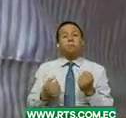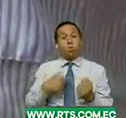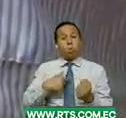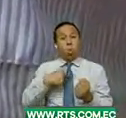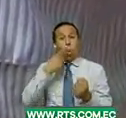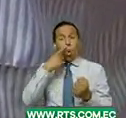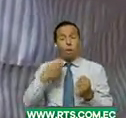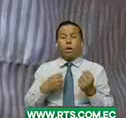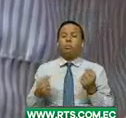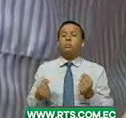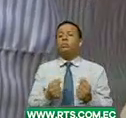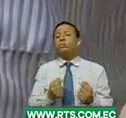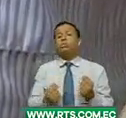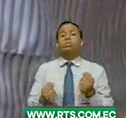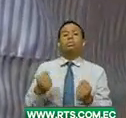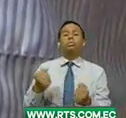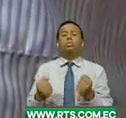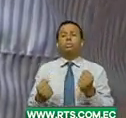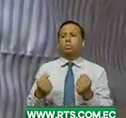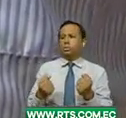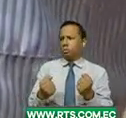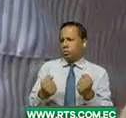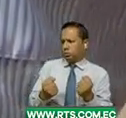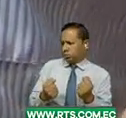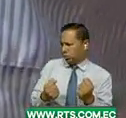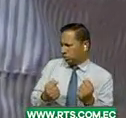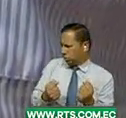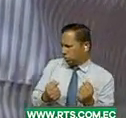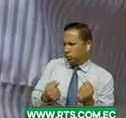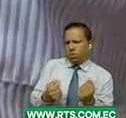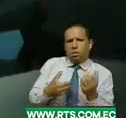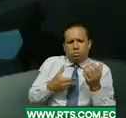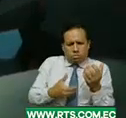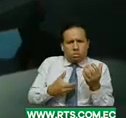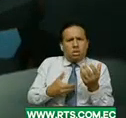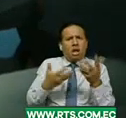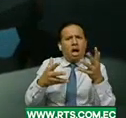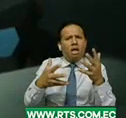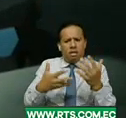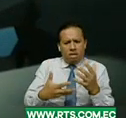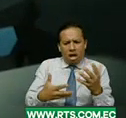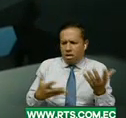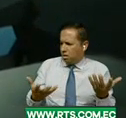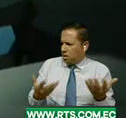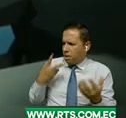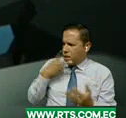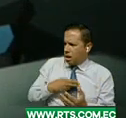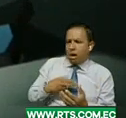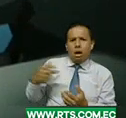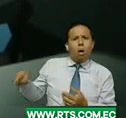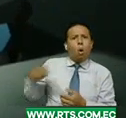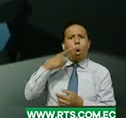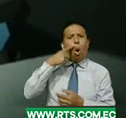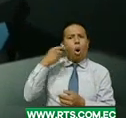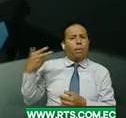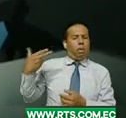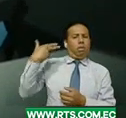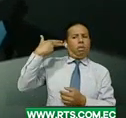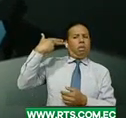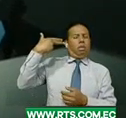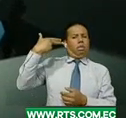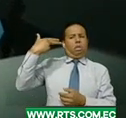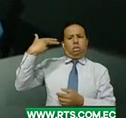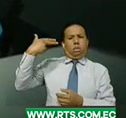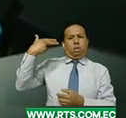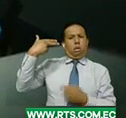me encontré con, no tenían niña, no tenían nada. Y el joven que iba adelante me amenazó con una pistola. El momento que él me amenaza con la